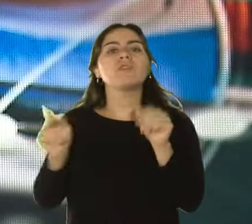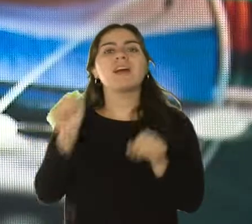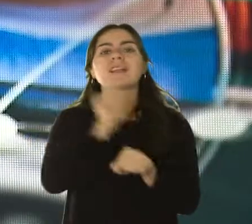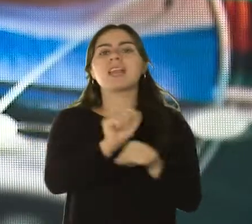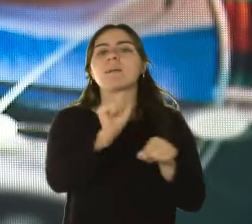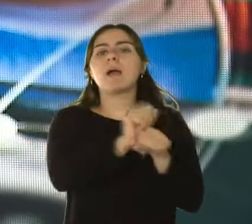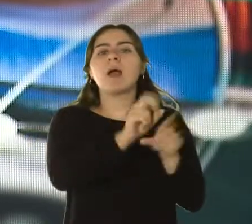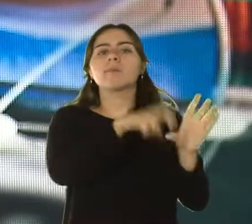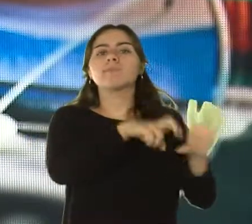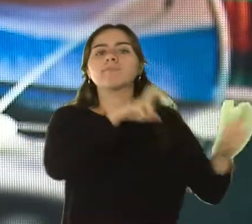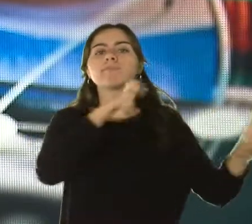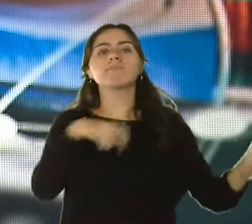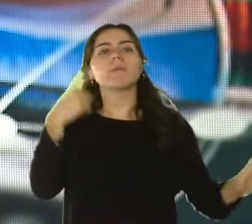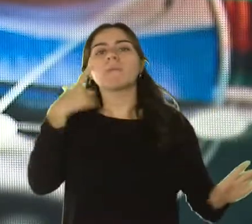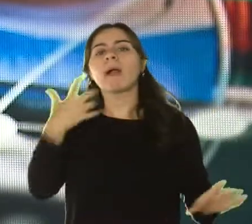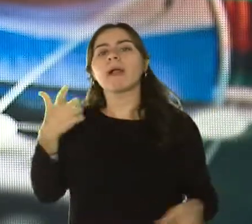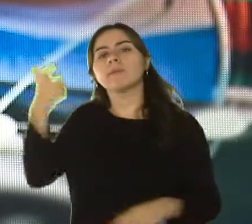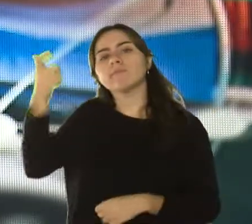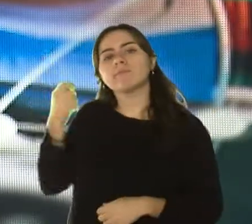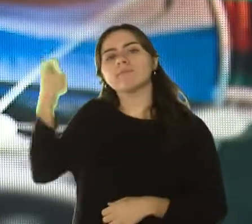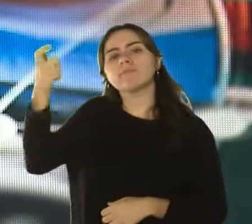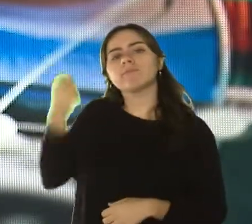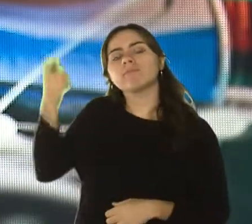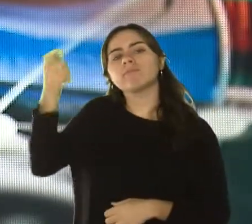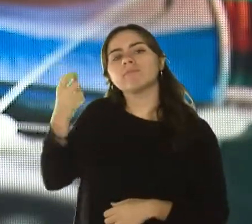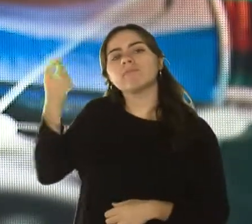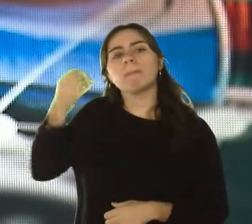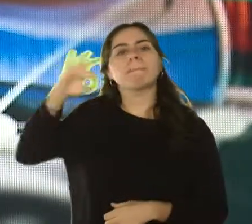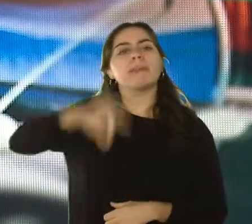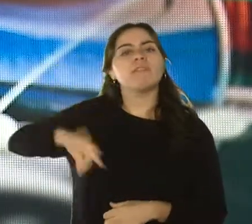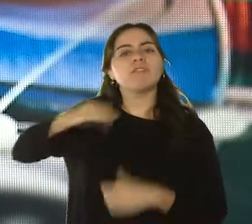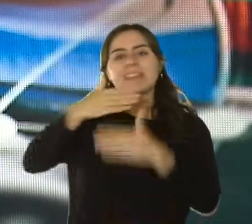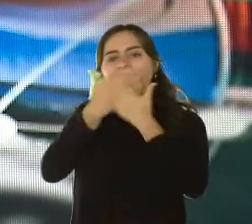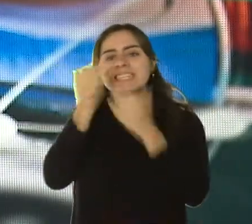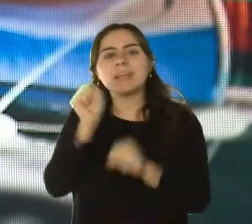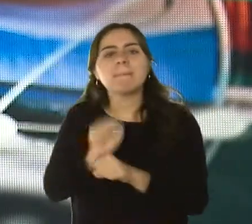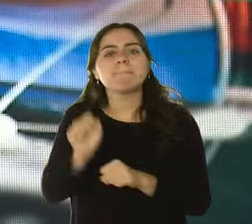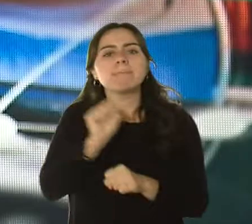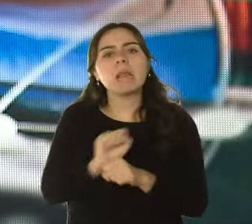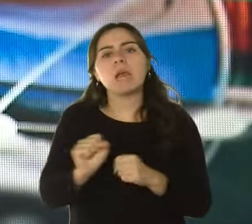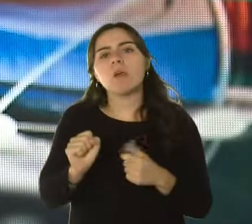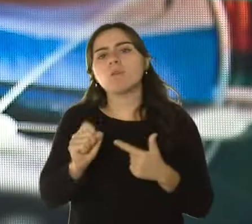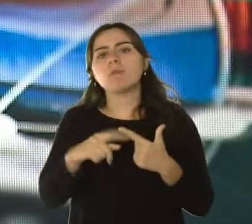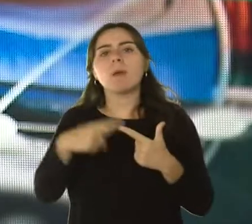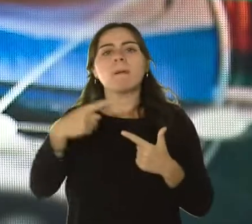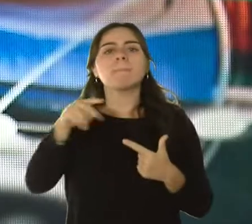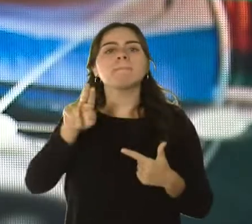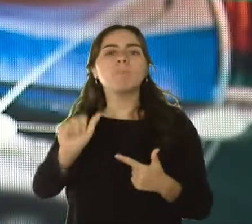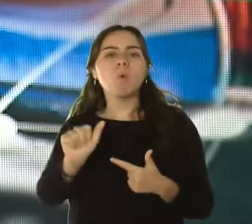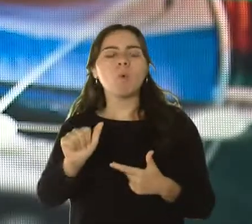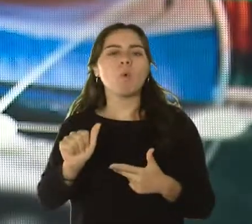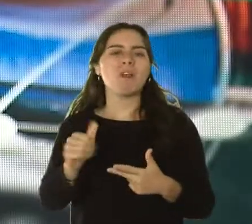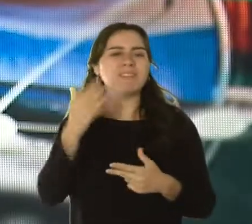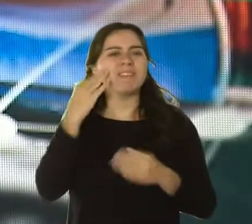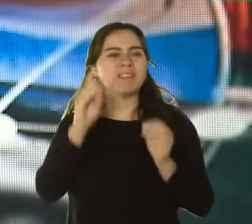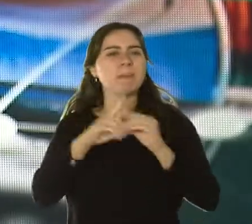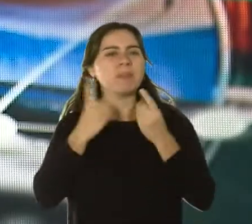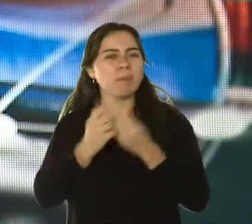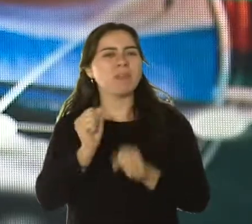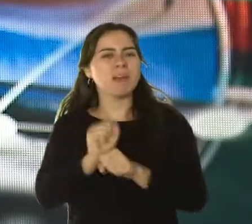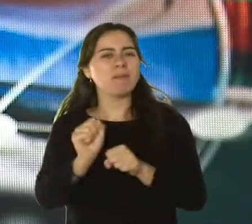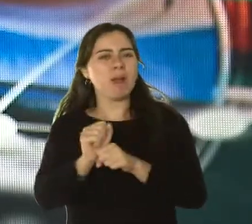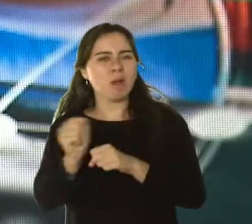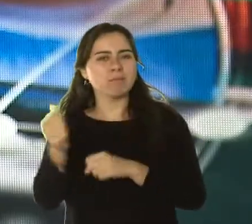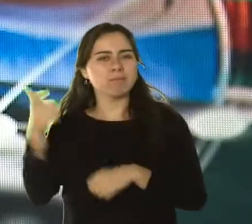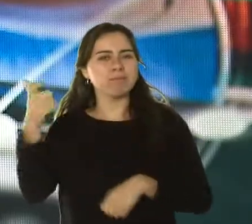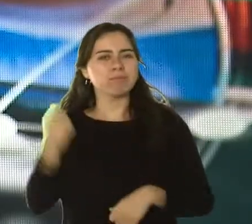de desempleo, como es el PUA y como son los programas que ha establecido el Departamento del Trabajo y Recursos Humanos aquí en Puerto Rico.